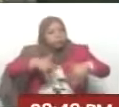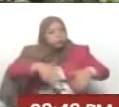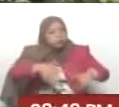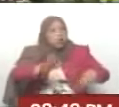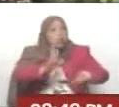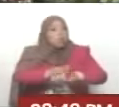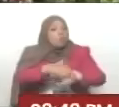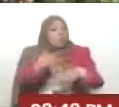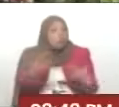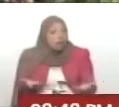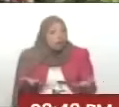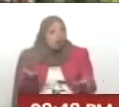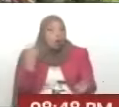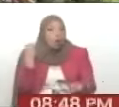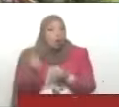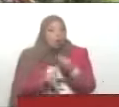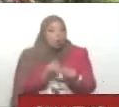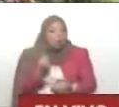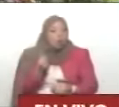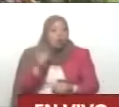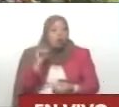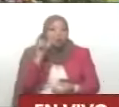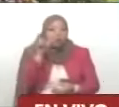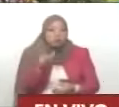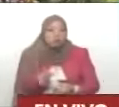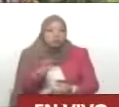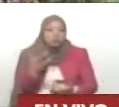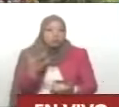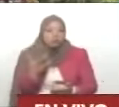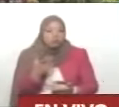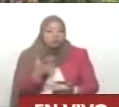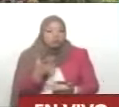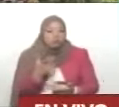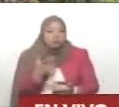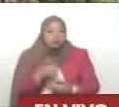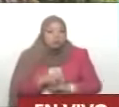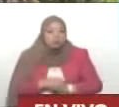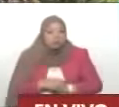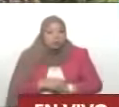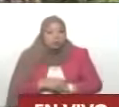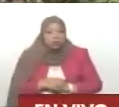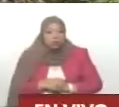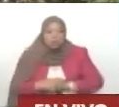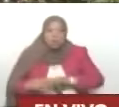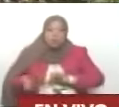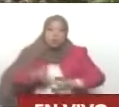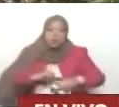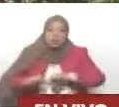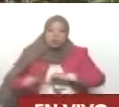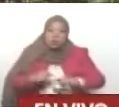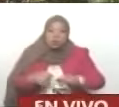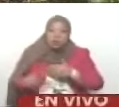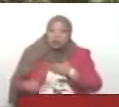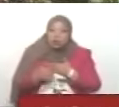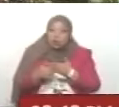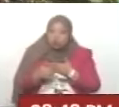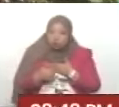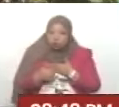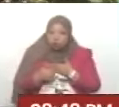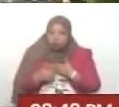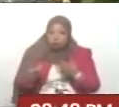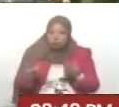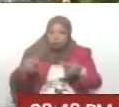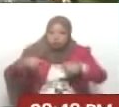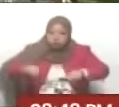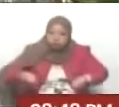qué y por qué teníamos que estar ahí. Teníamos que hacer la movilización en contra de